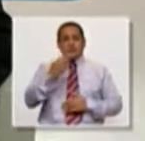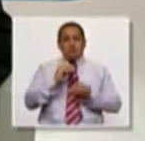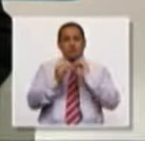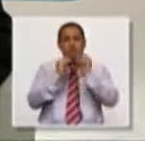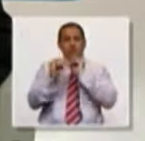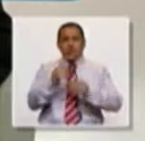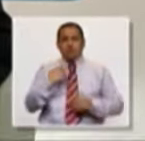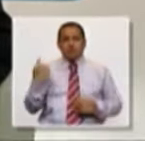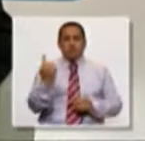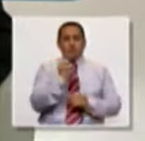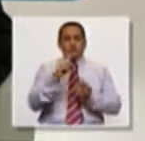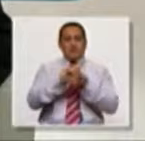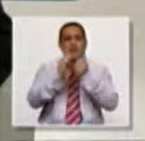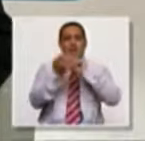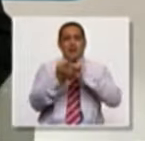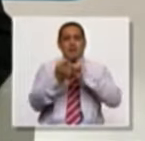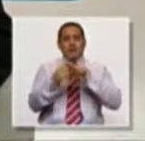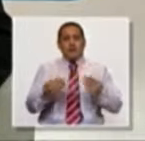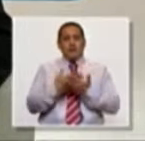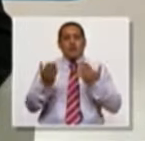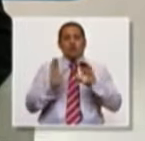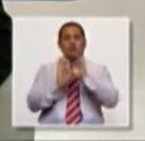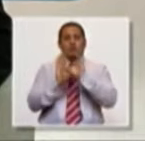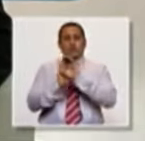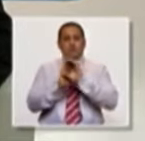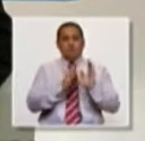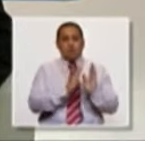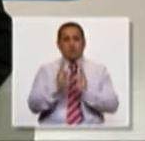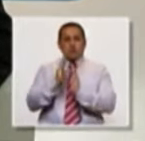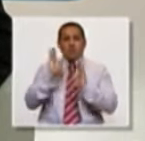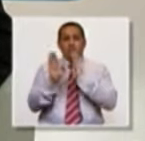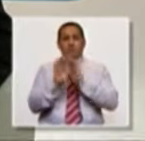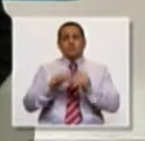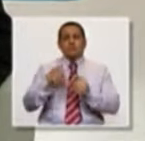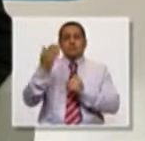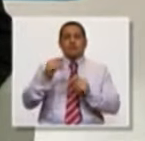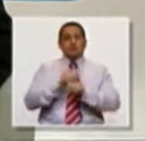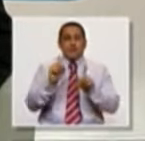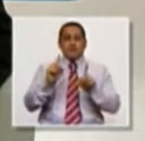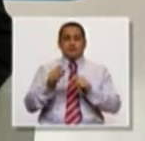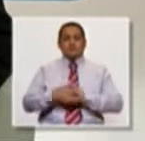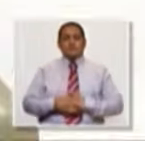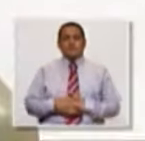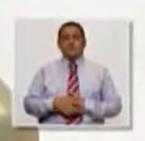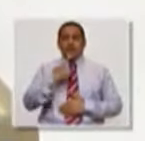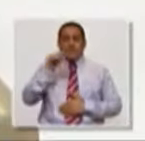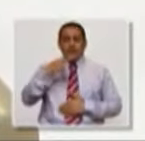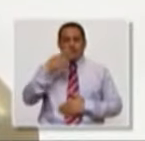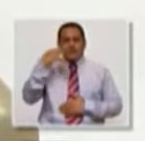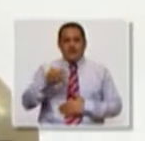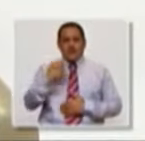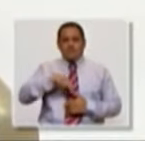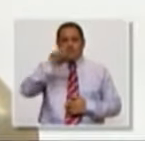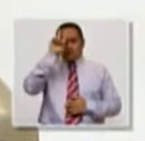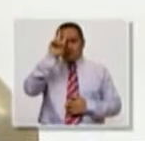ampariza todo, ¿no? Se convierte en constitucional procesos que probablemente no lo sean. Esto es cierto, ¿no? Nuestro